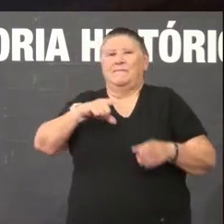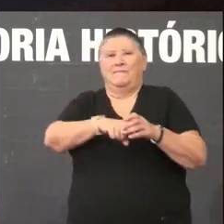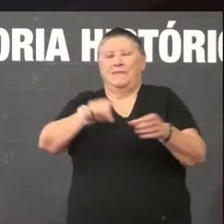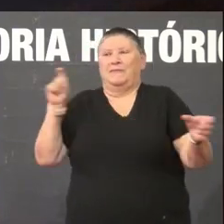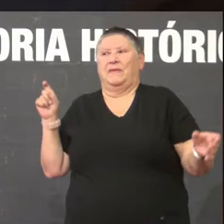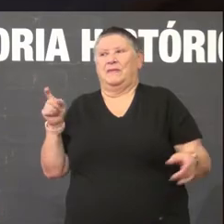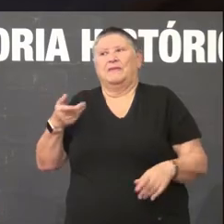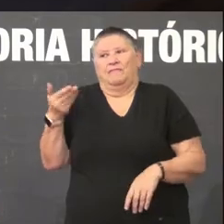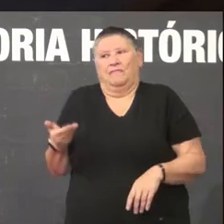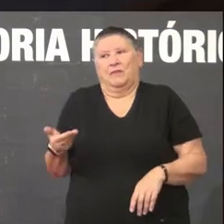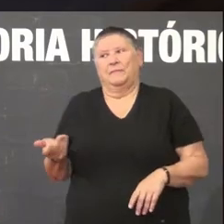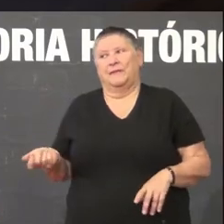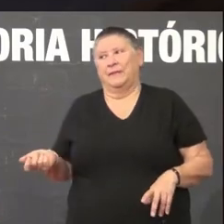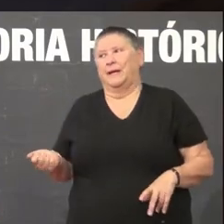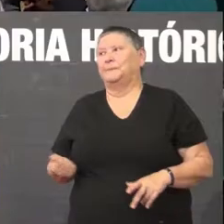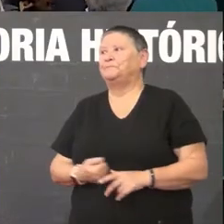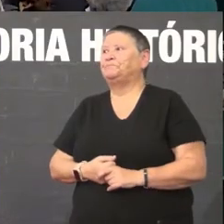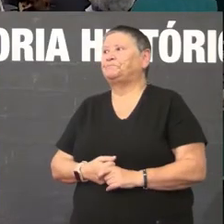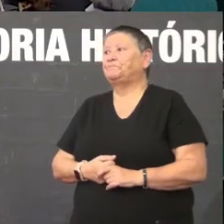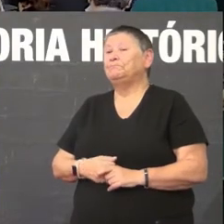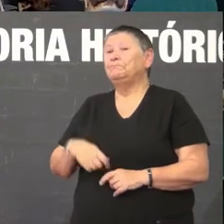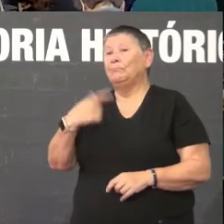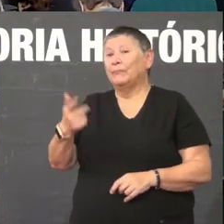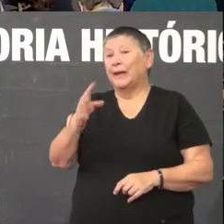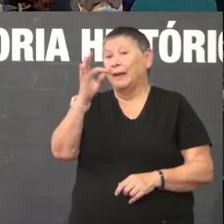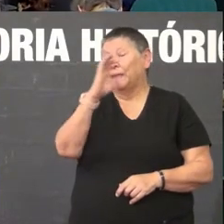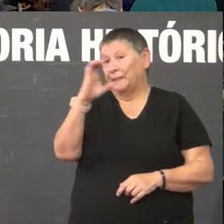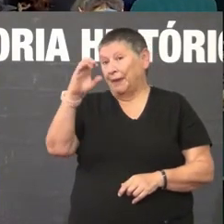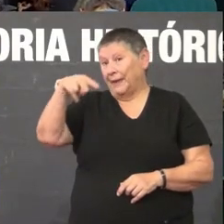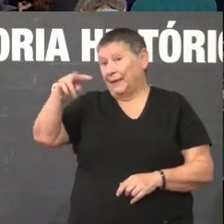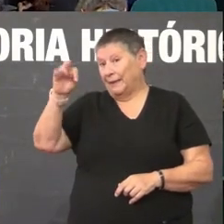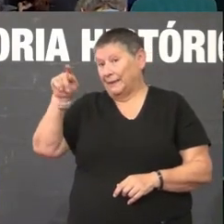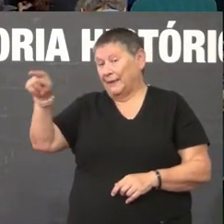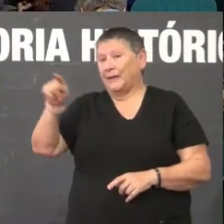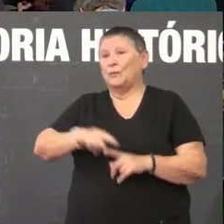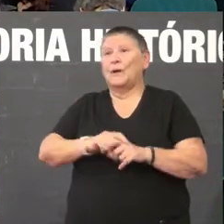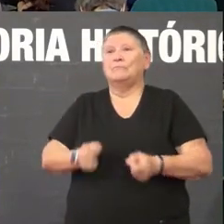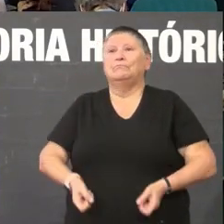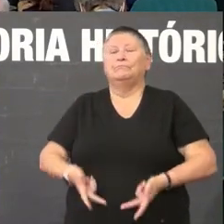Despois a CNT legalízase no ano